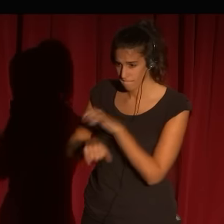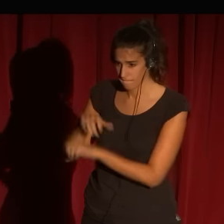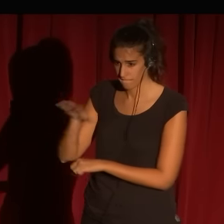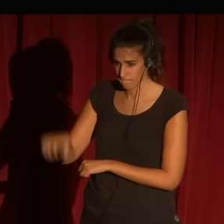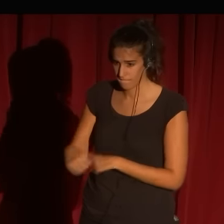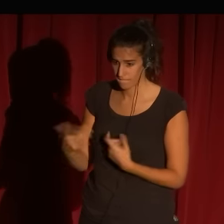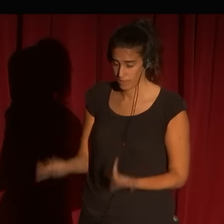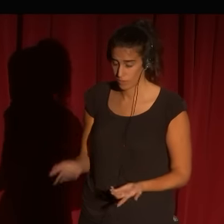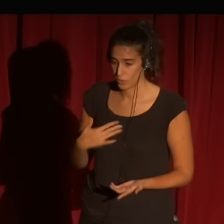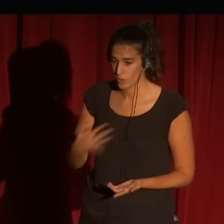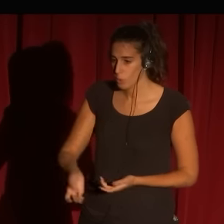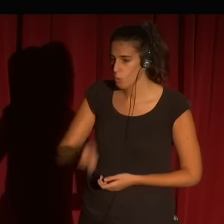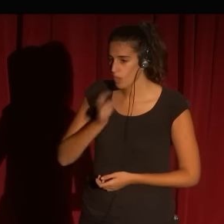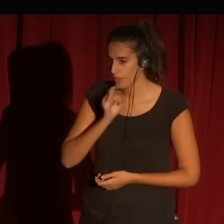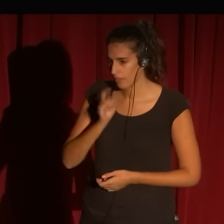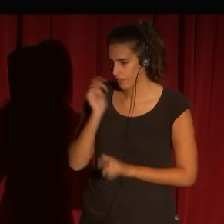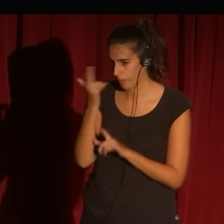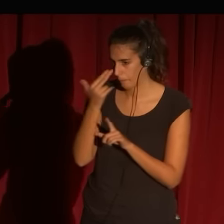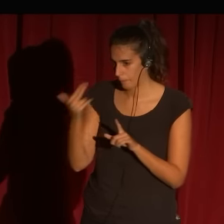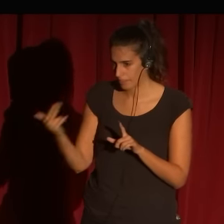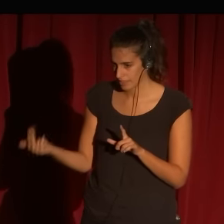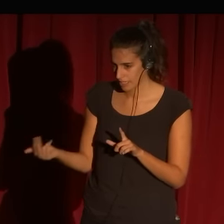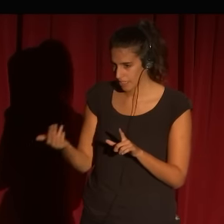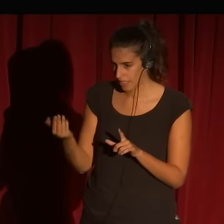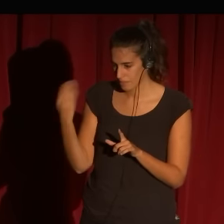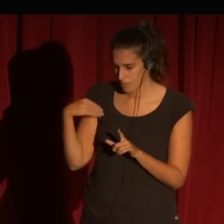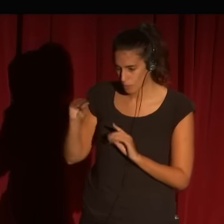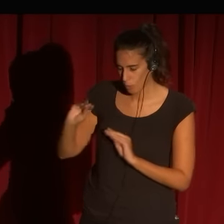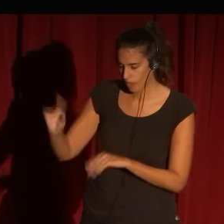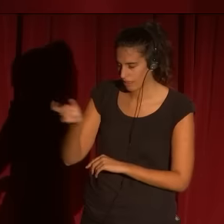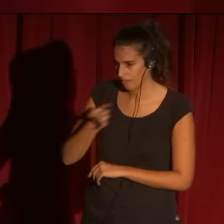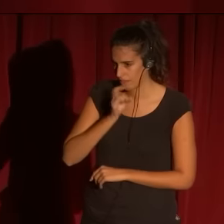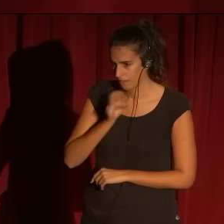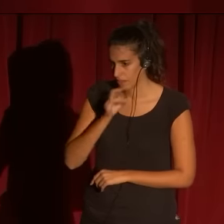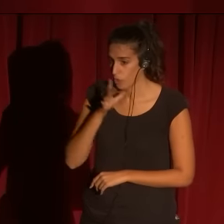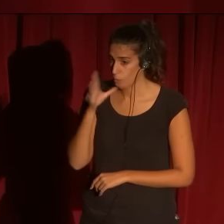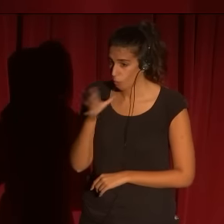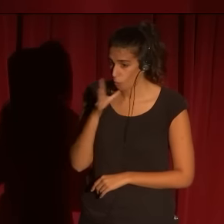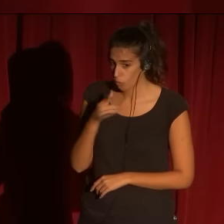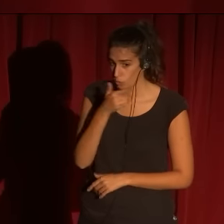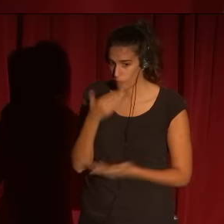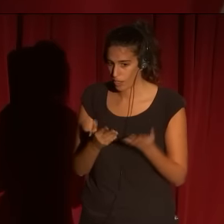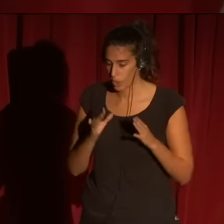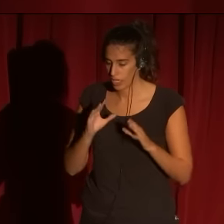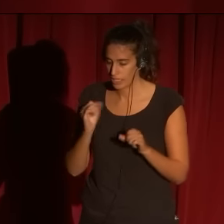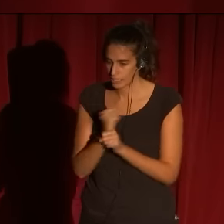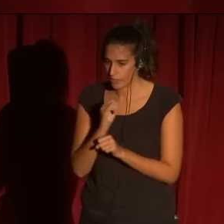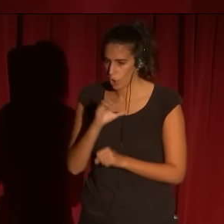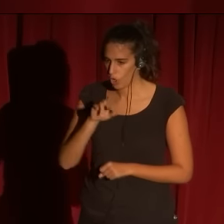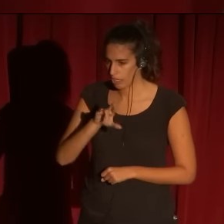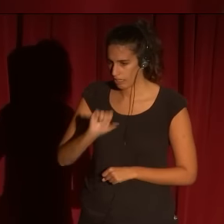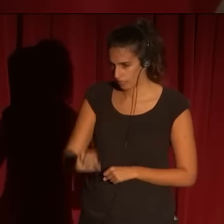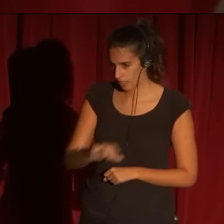local y es muy difícil pintar de manera que no sea como él no y hay que valorar en este sentido lo que ella hace más que valorarlo quizá